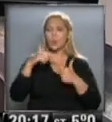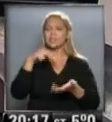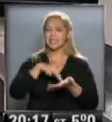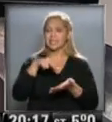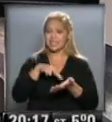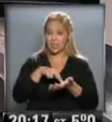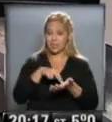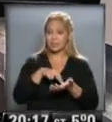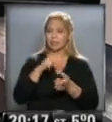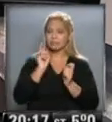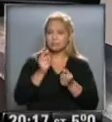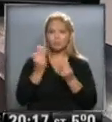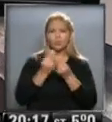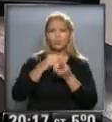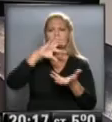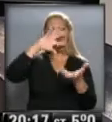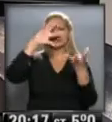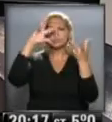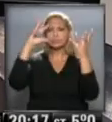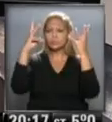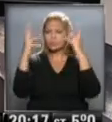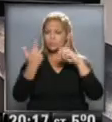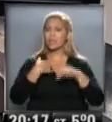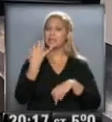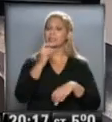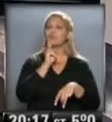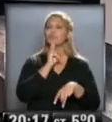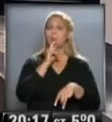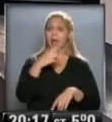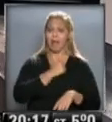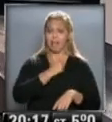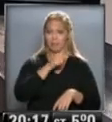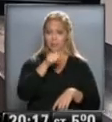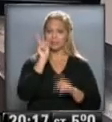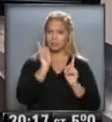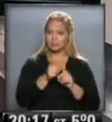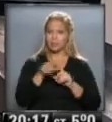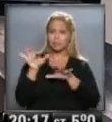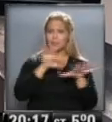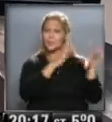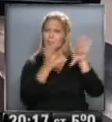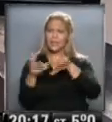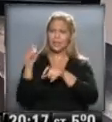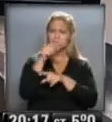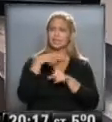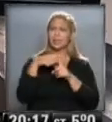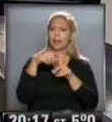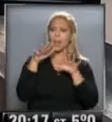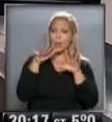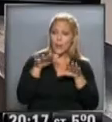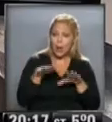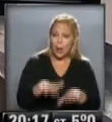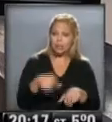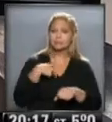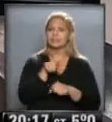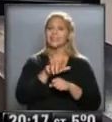provincias del noroeste con abundante nubosidad, especialmente en Tucumán y en Catamarca. El viento seguirá soplando del sudeste, dejando temperaturas en descenso. Y en el